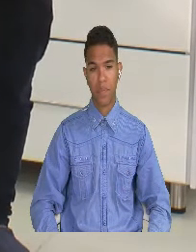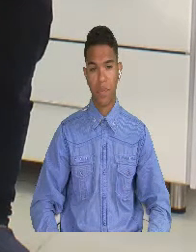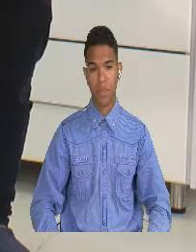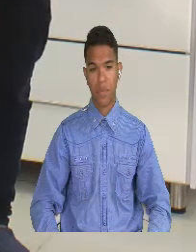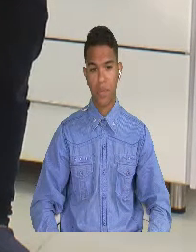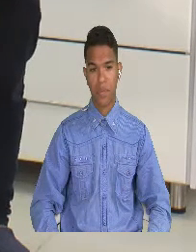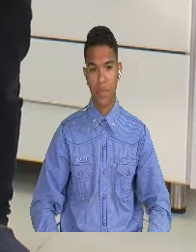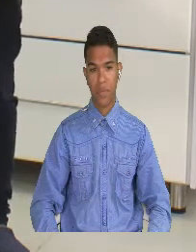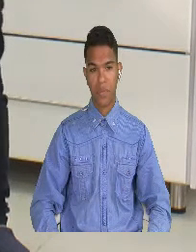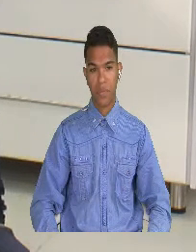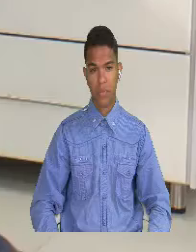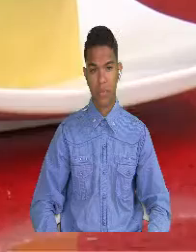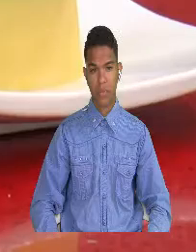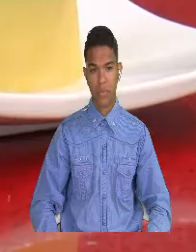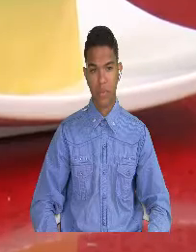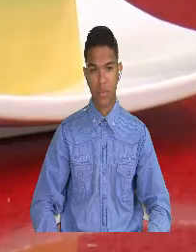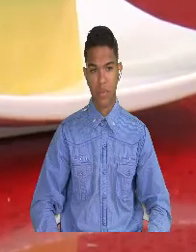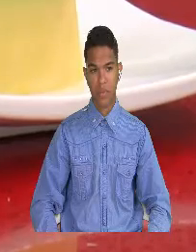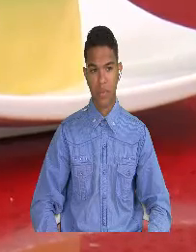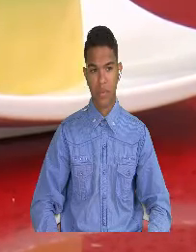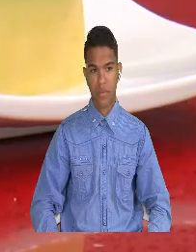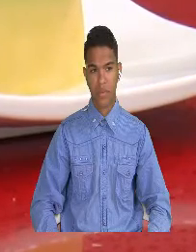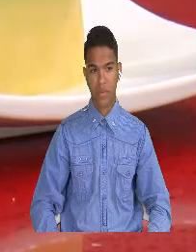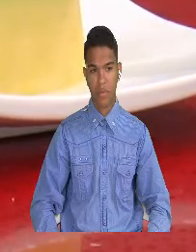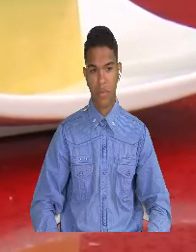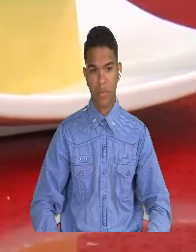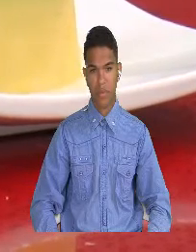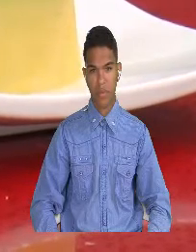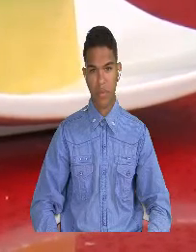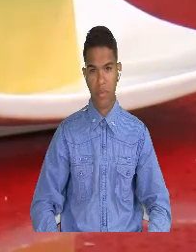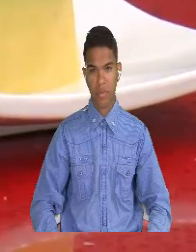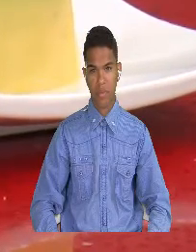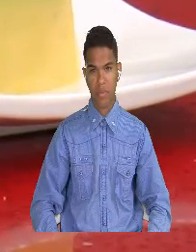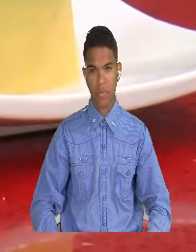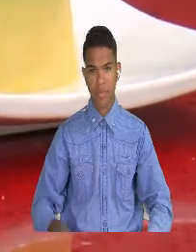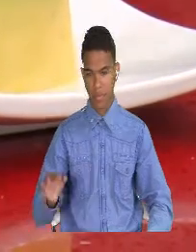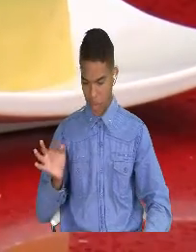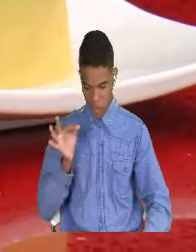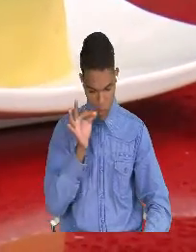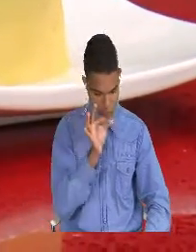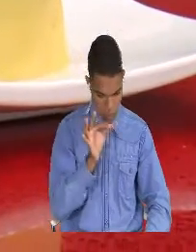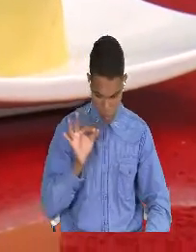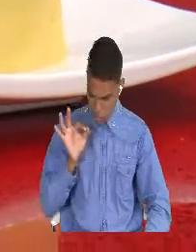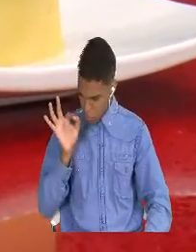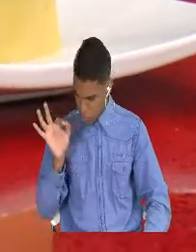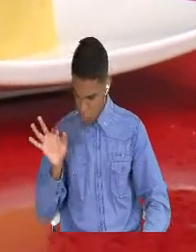estoy montando. Entonces, ahí vamos. Quemándonos los dedos un poquito.